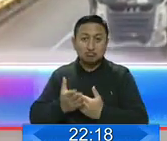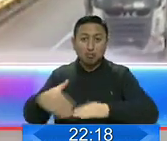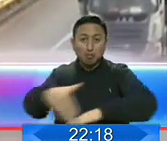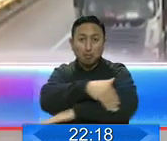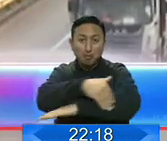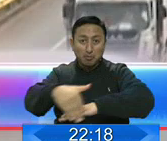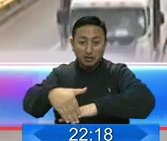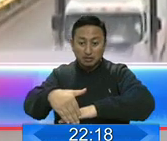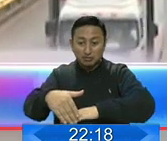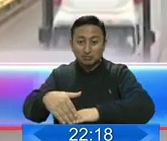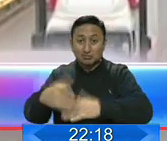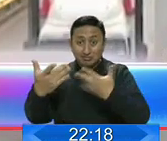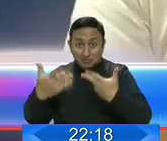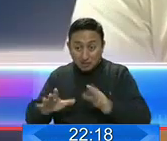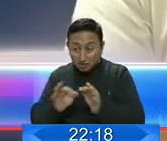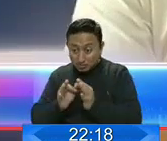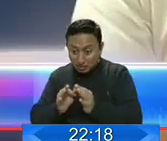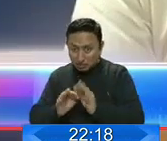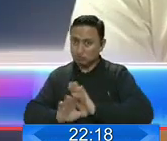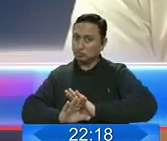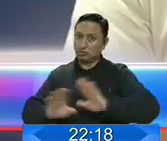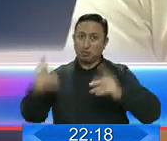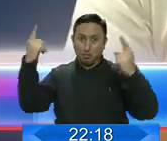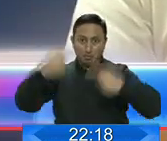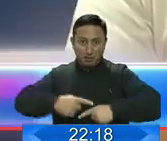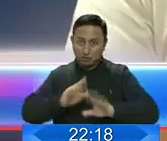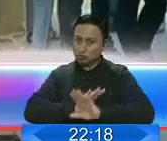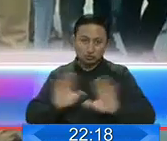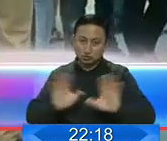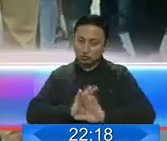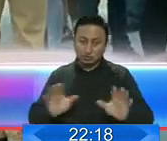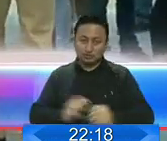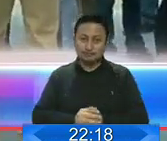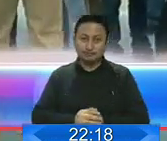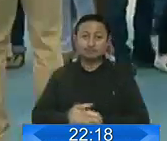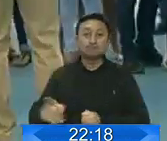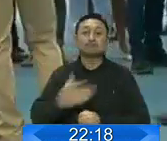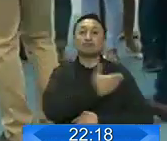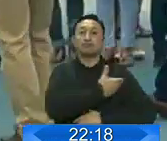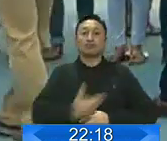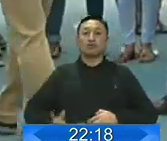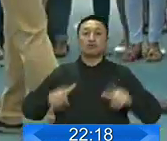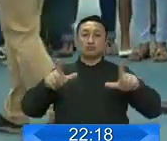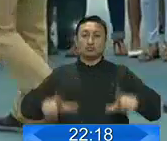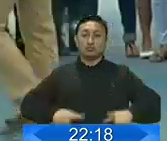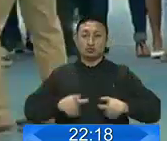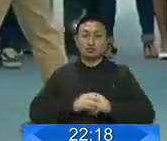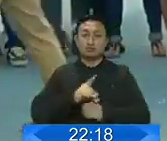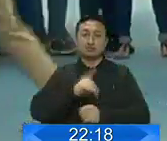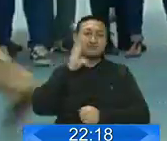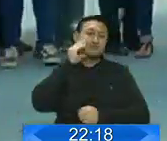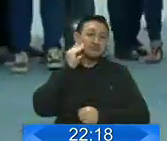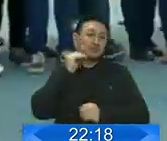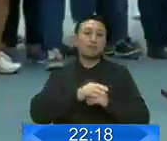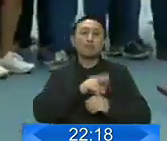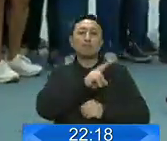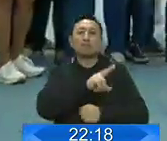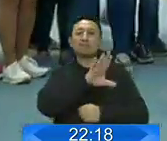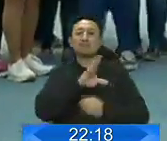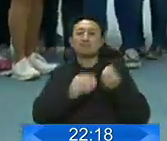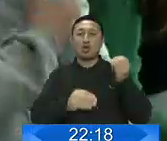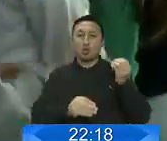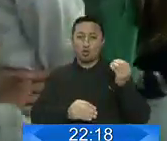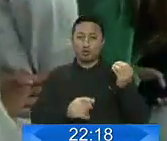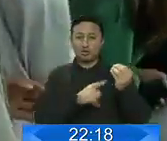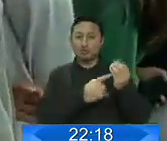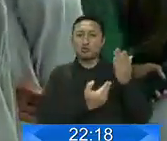peajes hasta que la vía no esté en mejores condiciones. Eso hay que dejarlo con mucha claridad. Aquí el presidente de la República compartió experiencias con 25 jóvenes